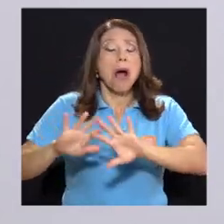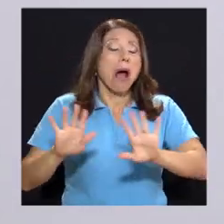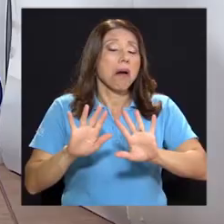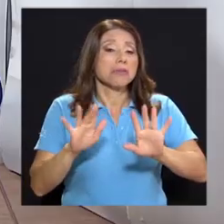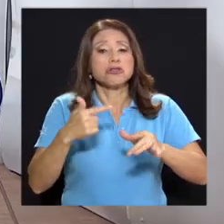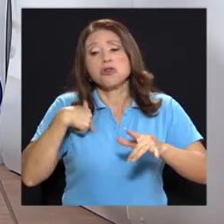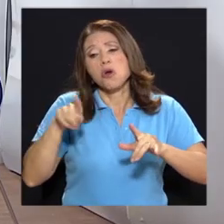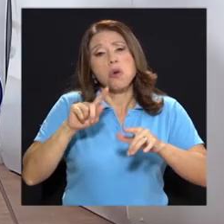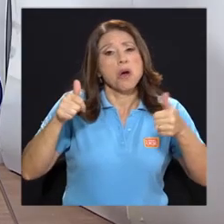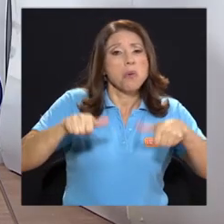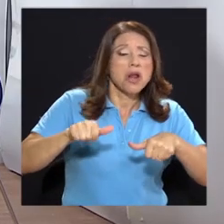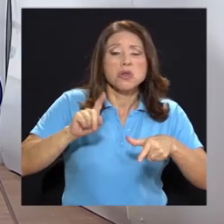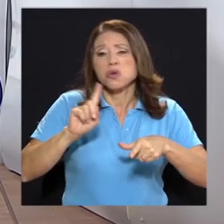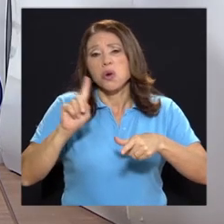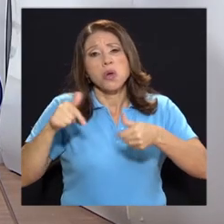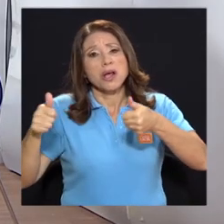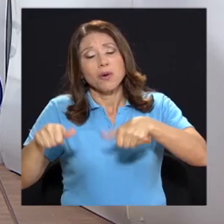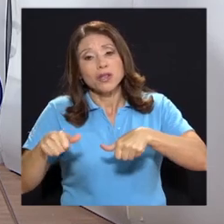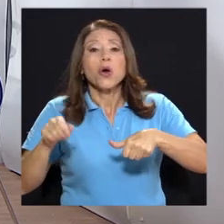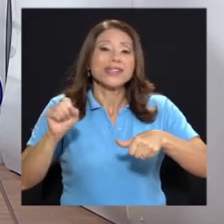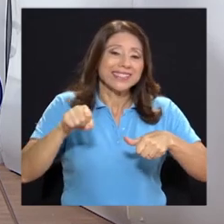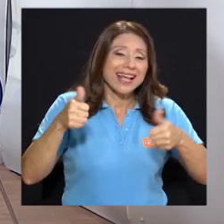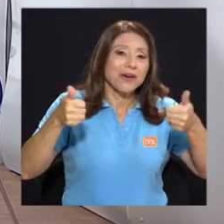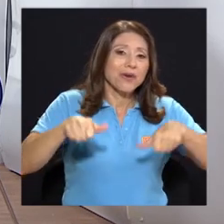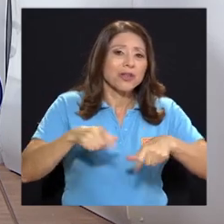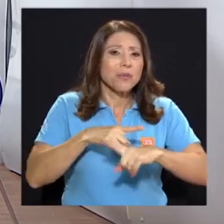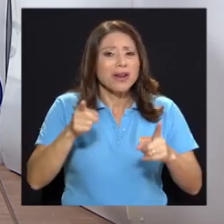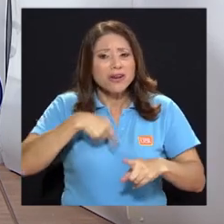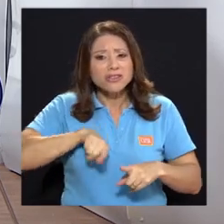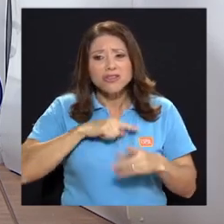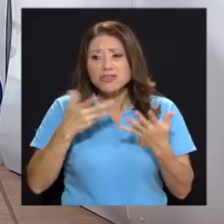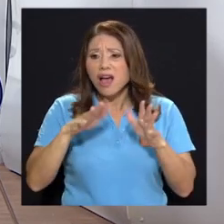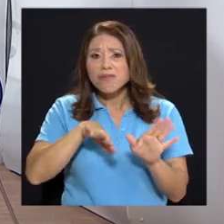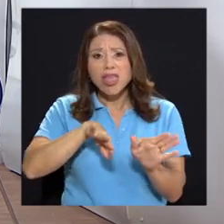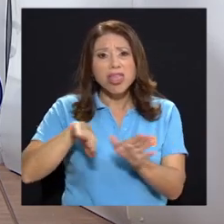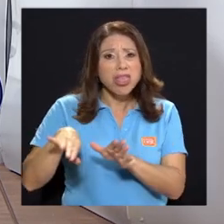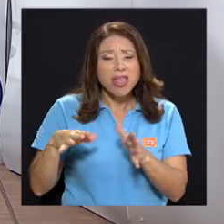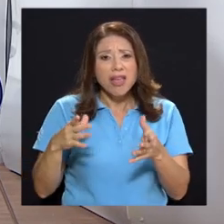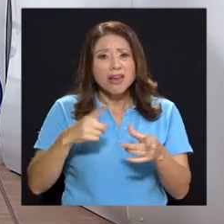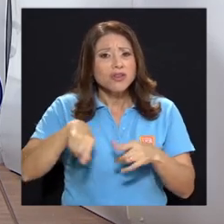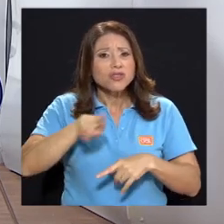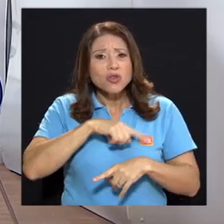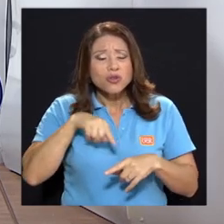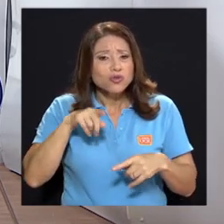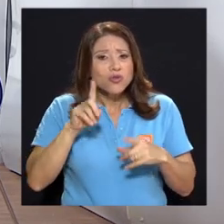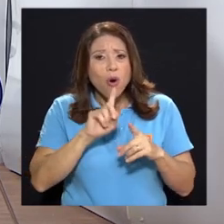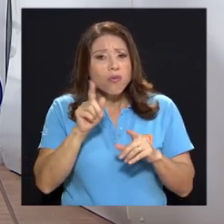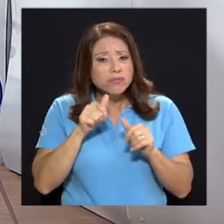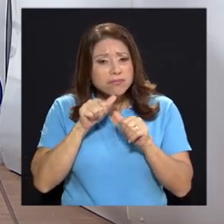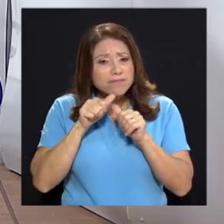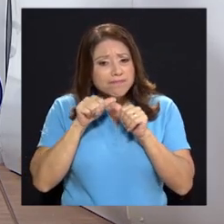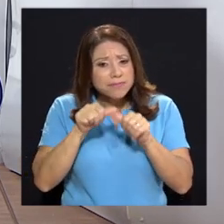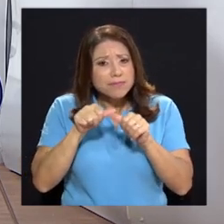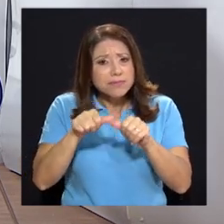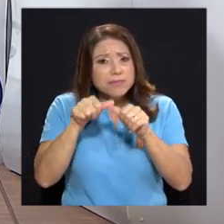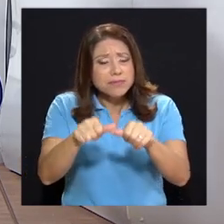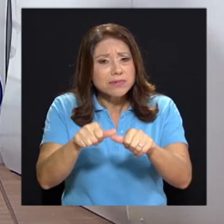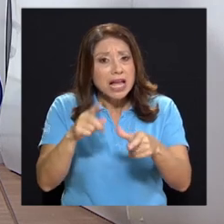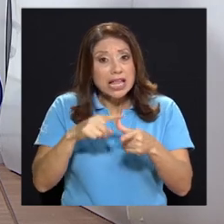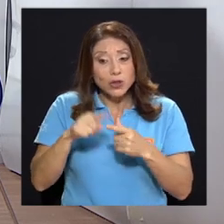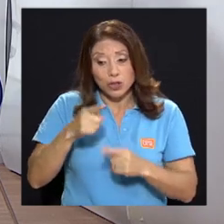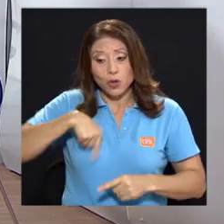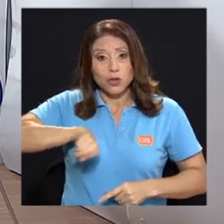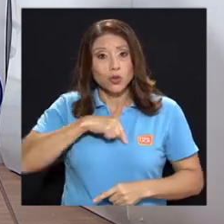no le dimos acompañamiento así bueno fue era cierto lo que nos escribíamos que iba a pasar o si están pasando